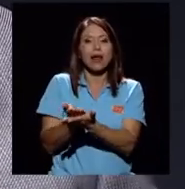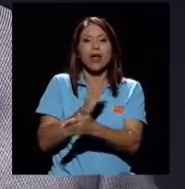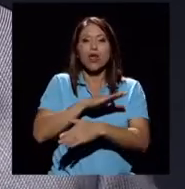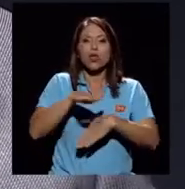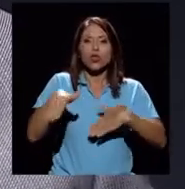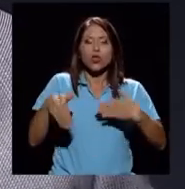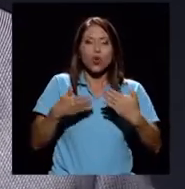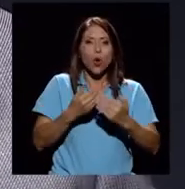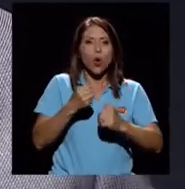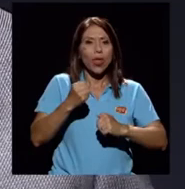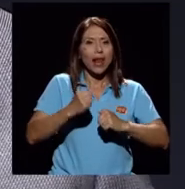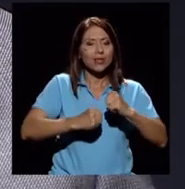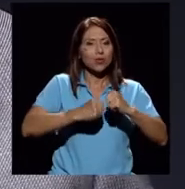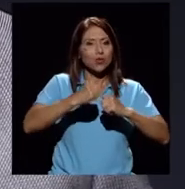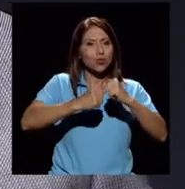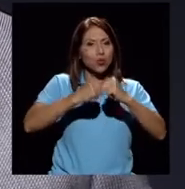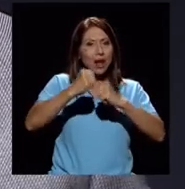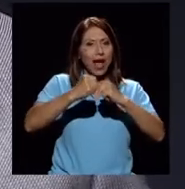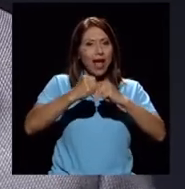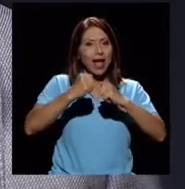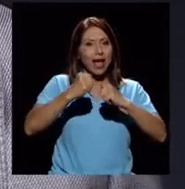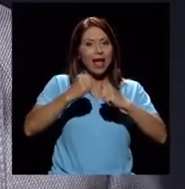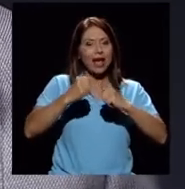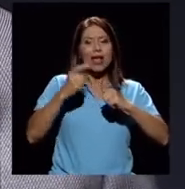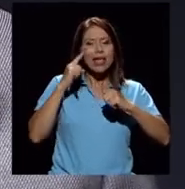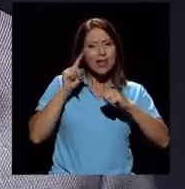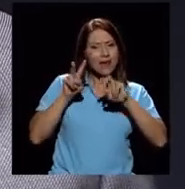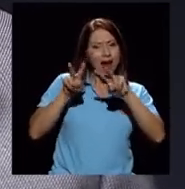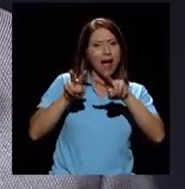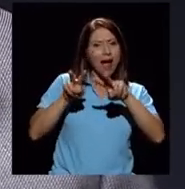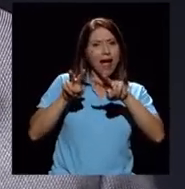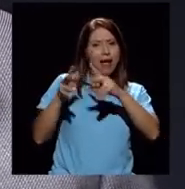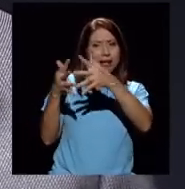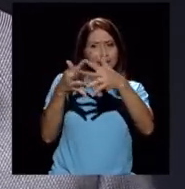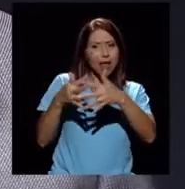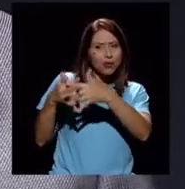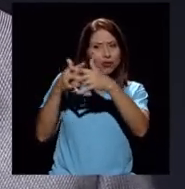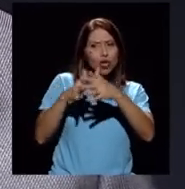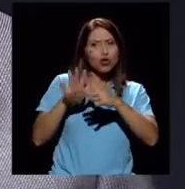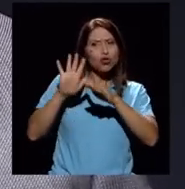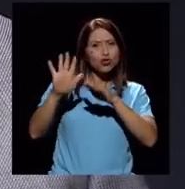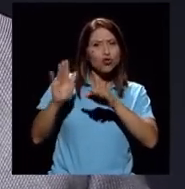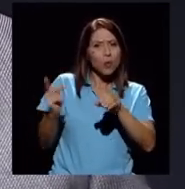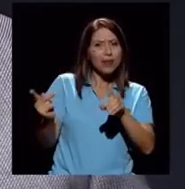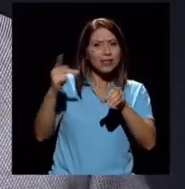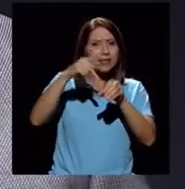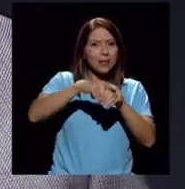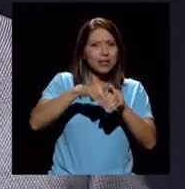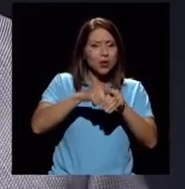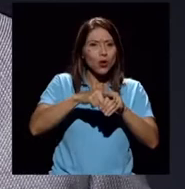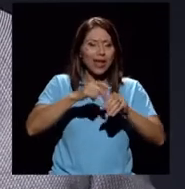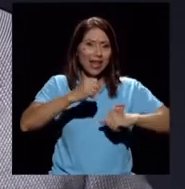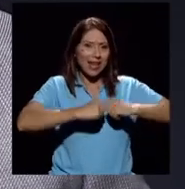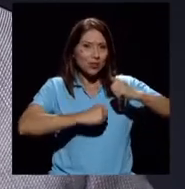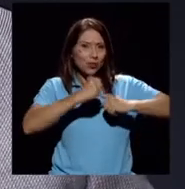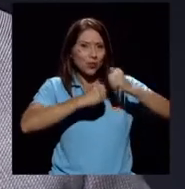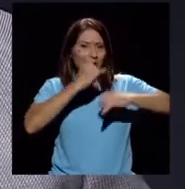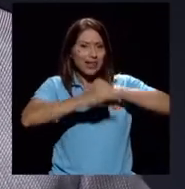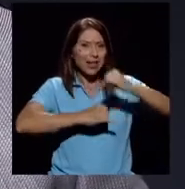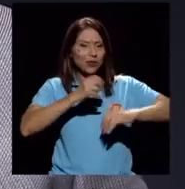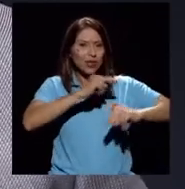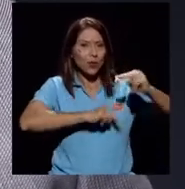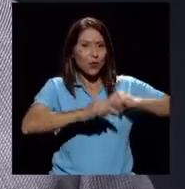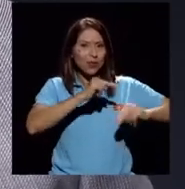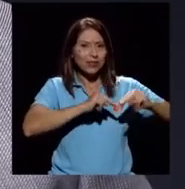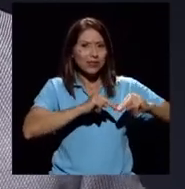estructura iba a revisar la participación de eeuu dentro de la estructura internacional de comercio que paradójicamente responde a los intereses de